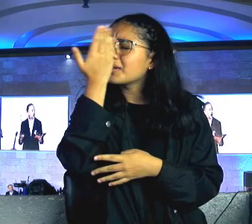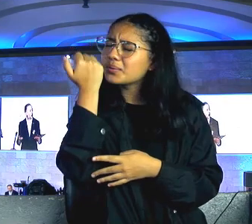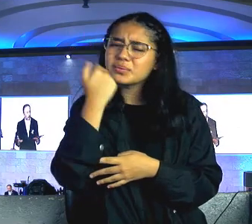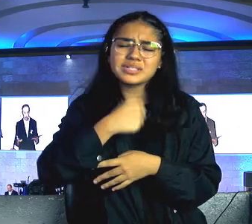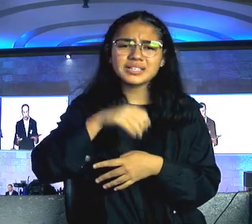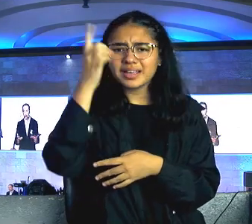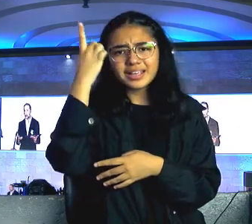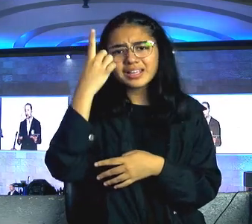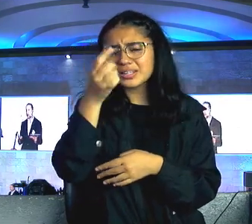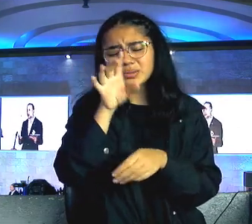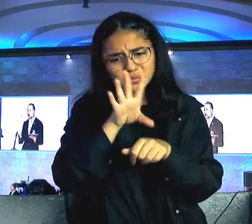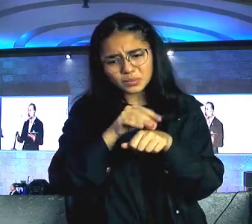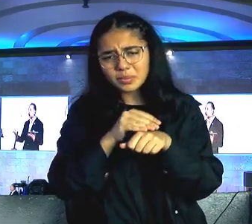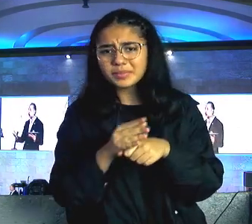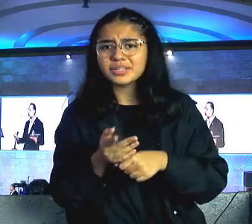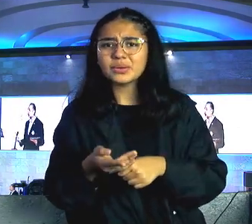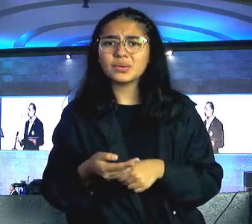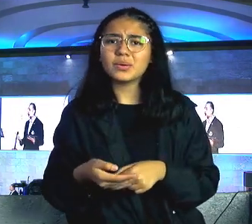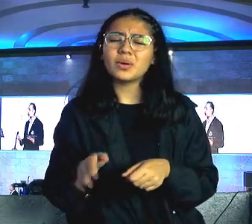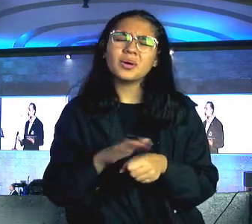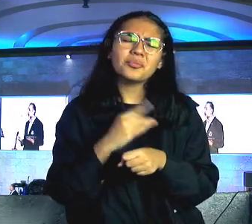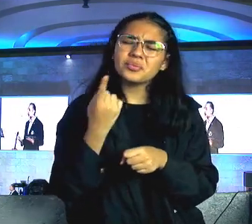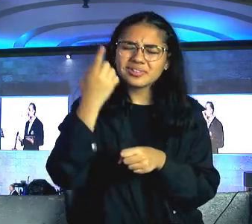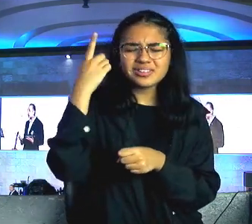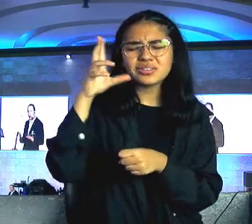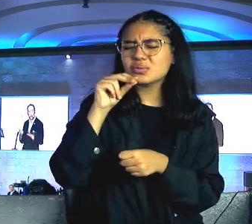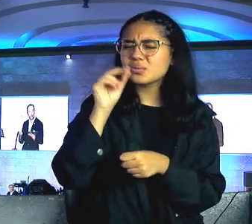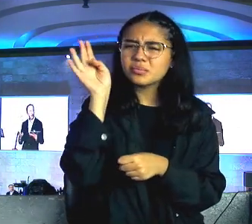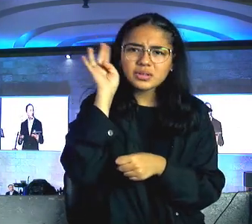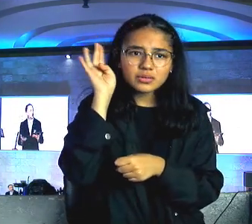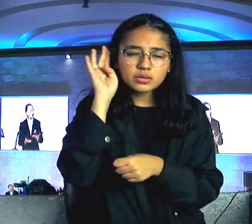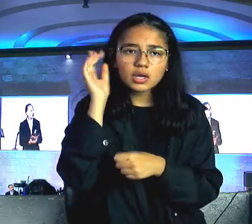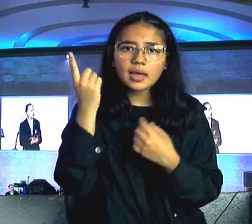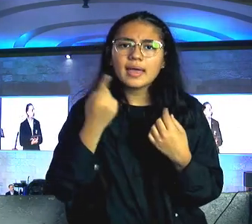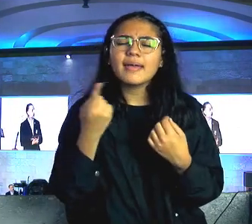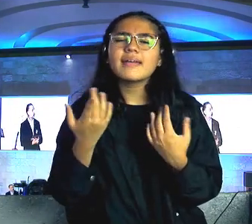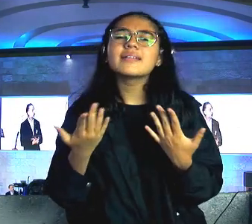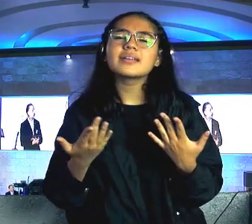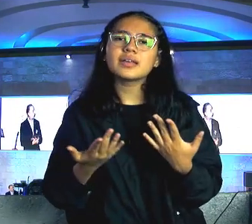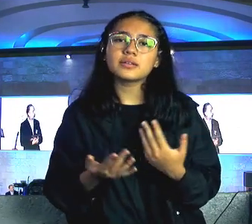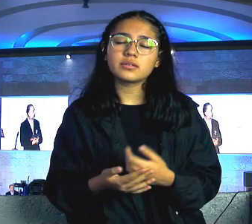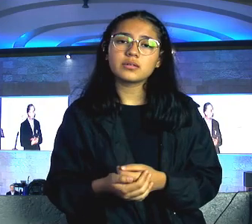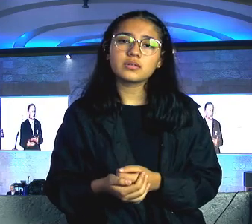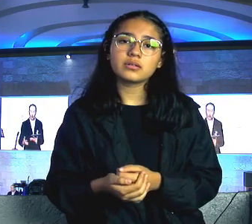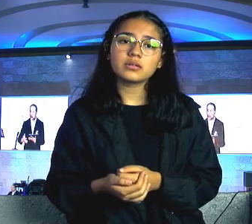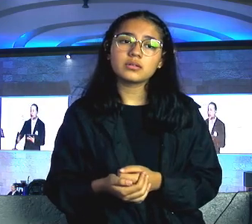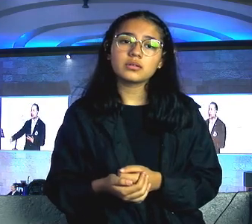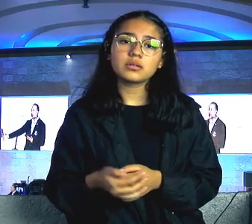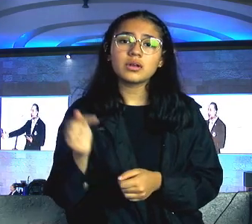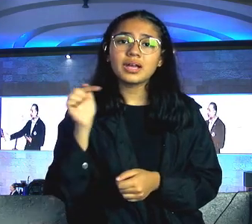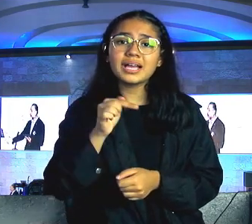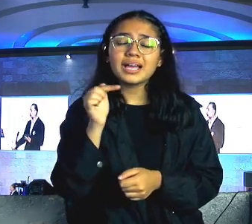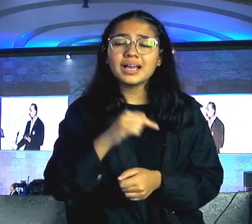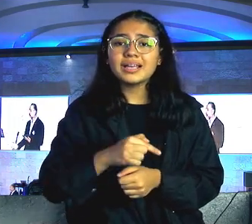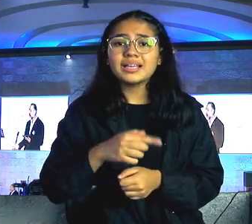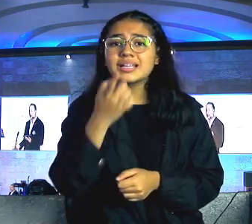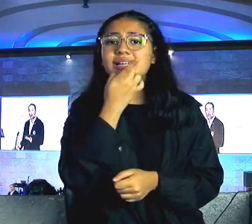permitió. ¿Por qué Dios no me oye? Bueno, ¿pero qué hizo tu hijo? Pues lo agarraron con una banda de